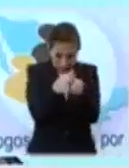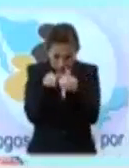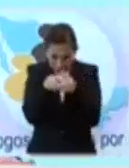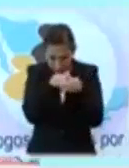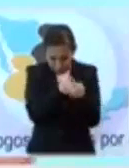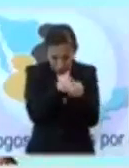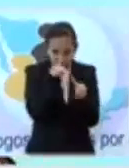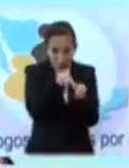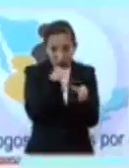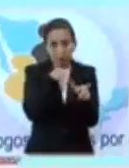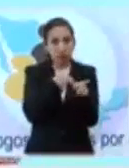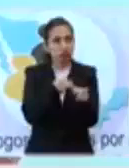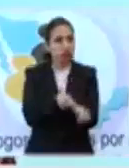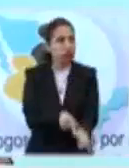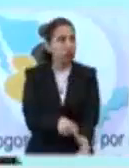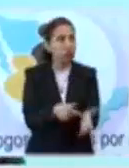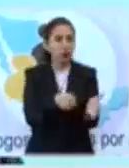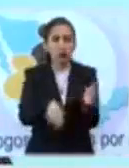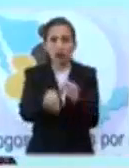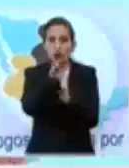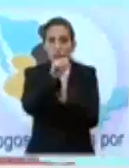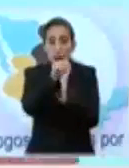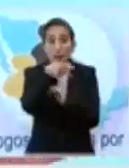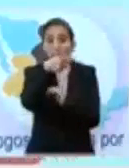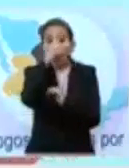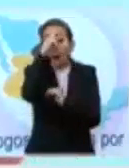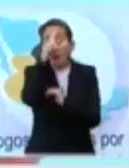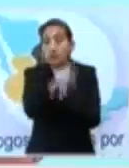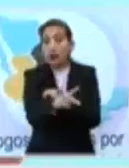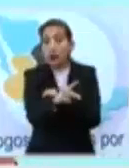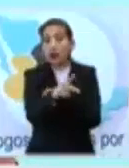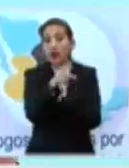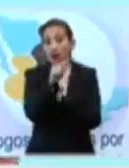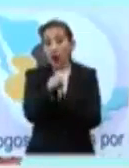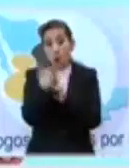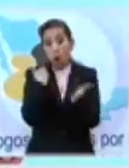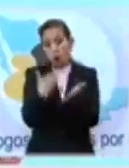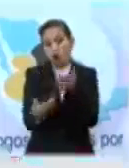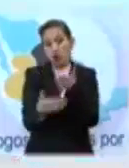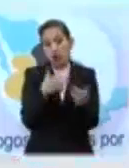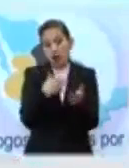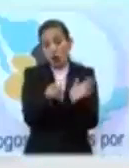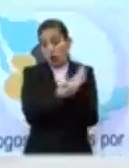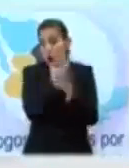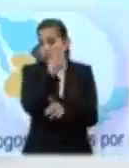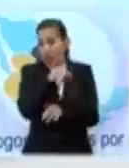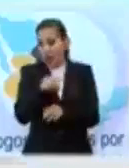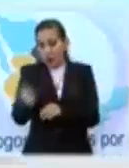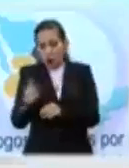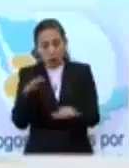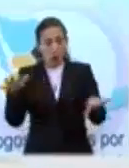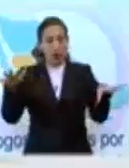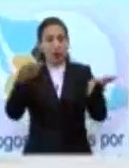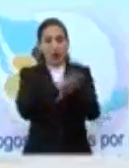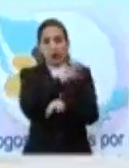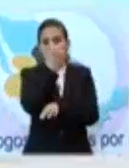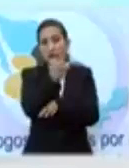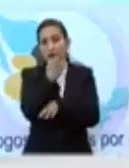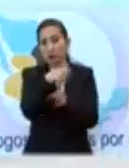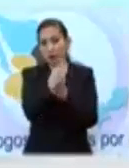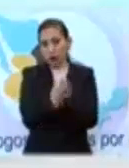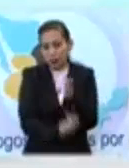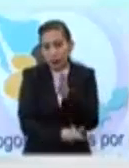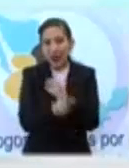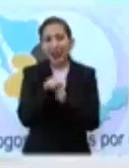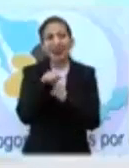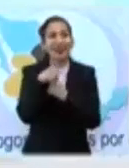que prevaleció en los 90, pero México de hecho fue vanguardista en darle un giro distinto a este tipo de programas.